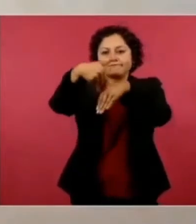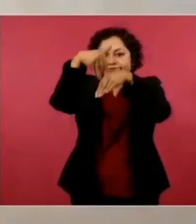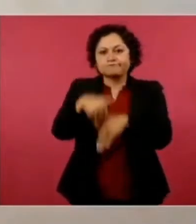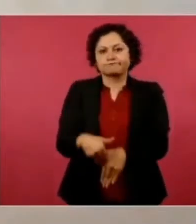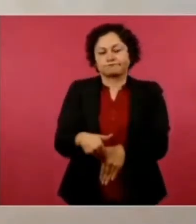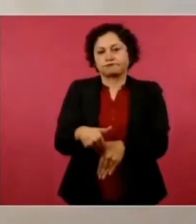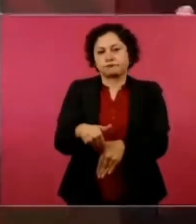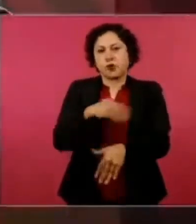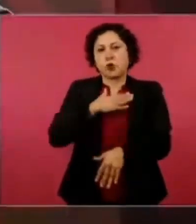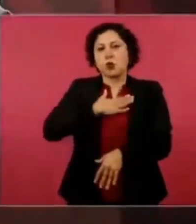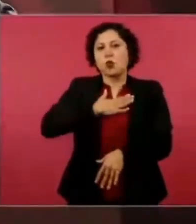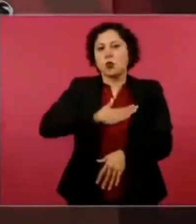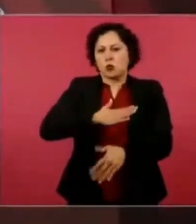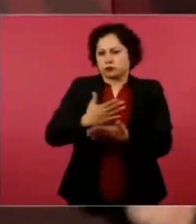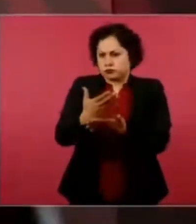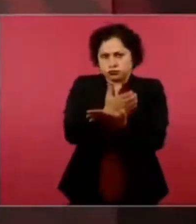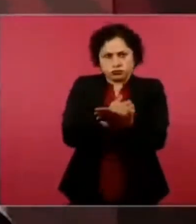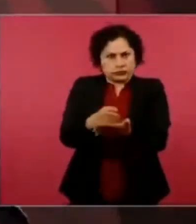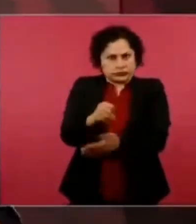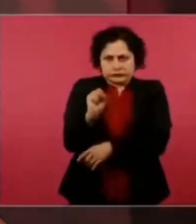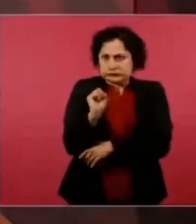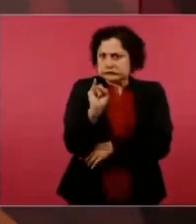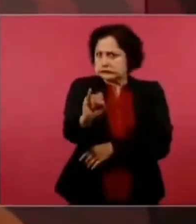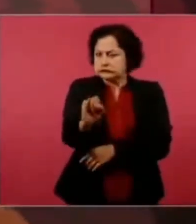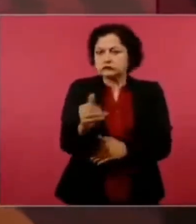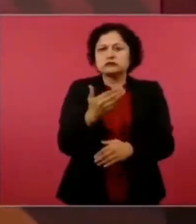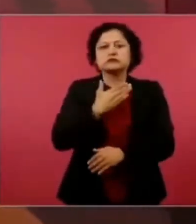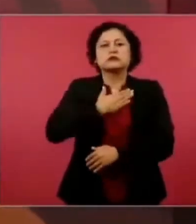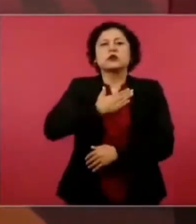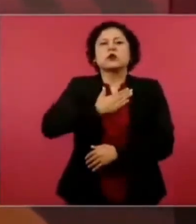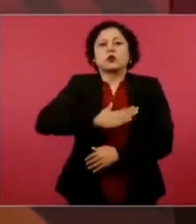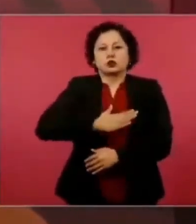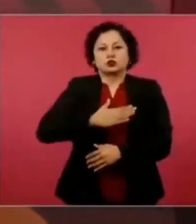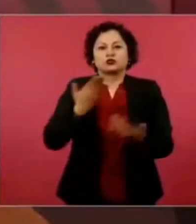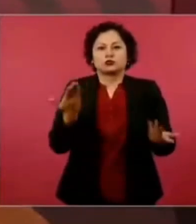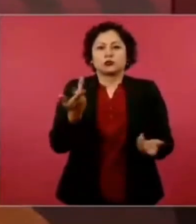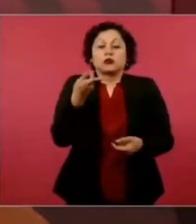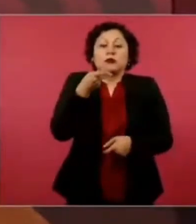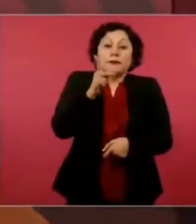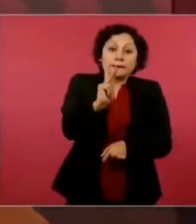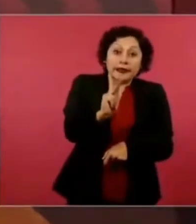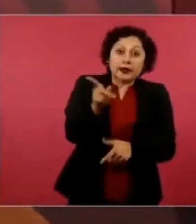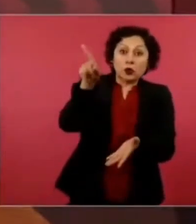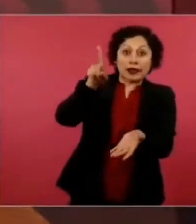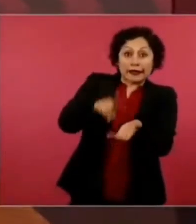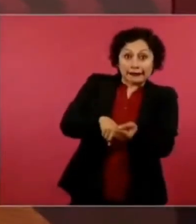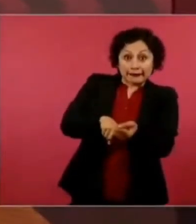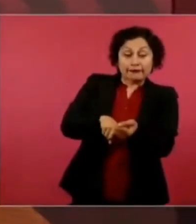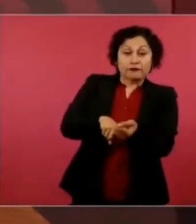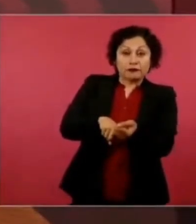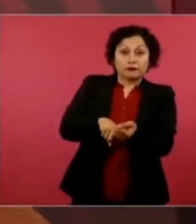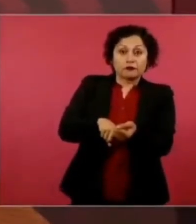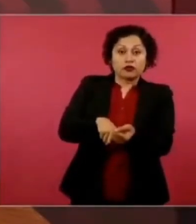y no vivir del chantaje,